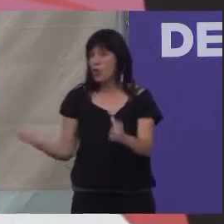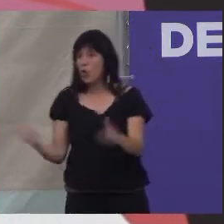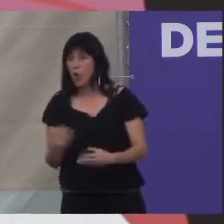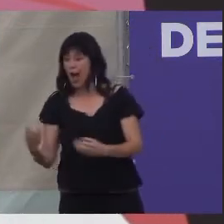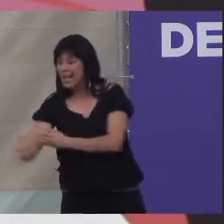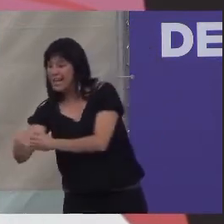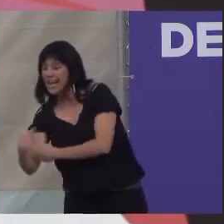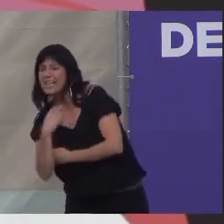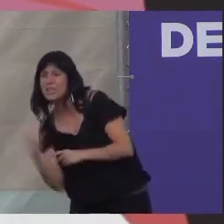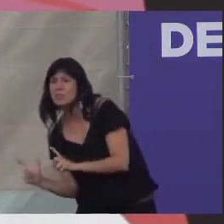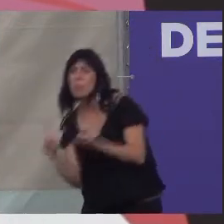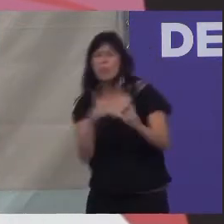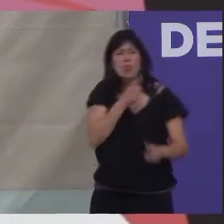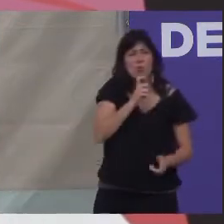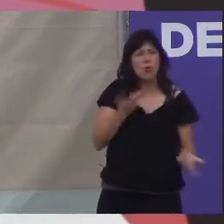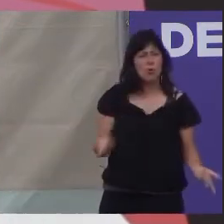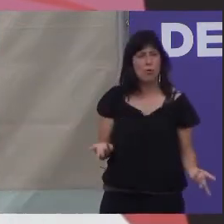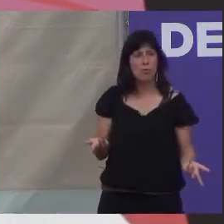del carrer.